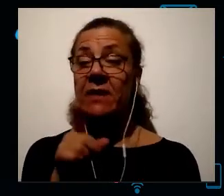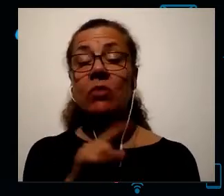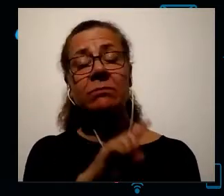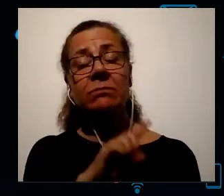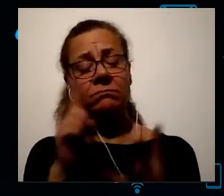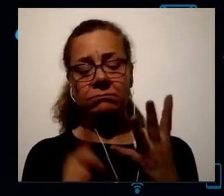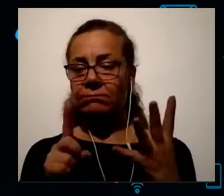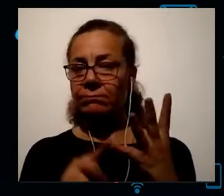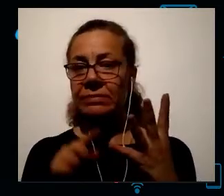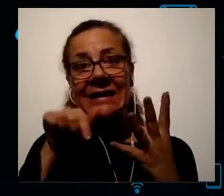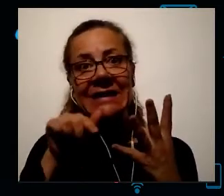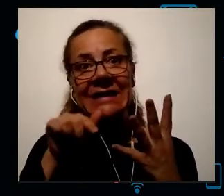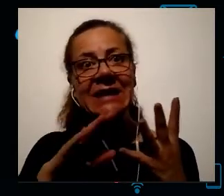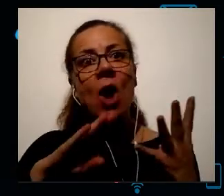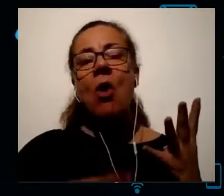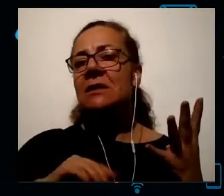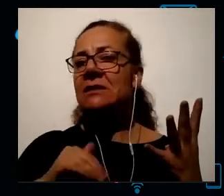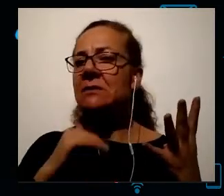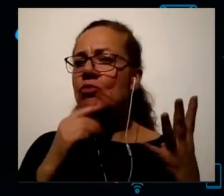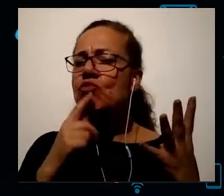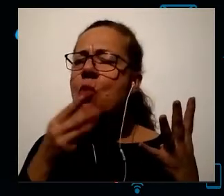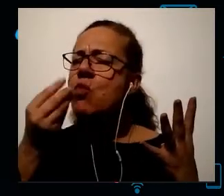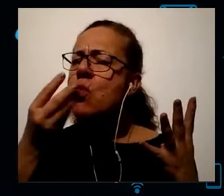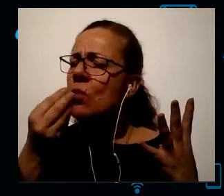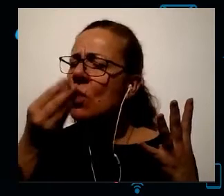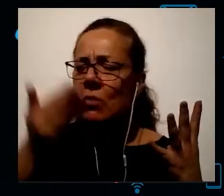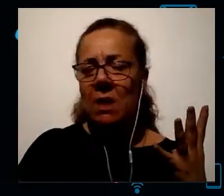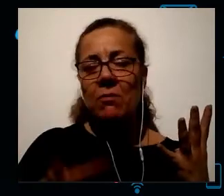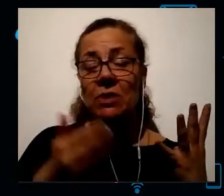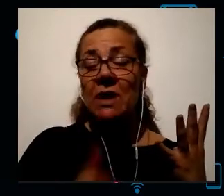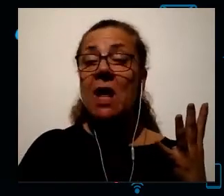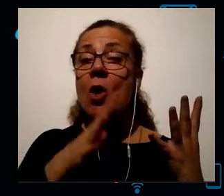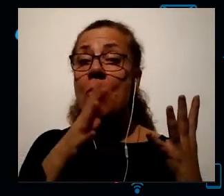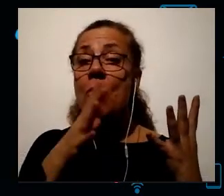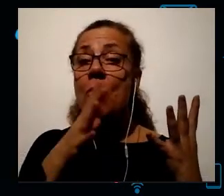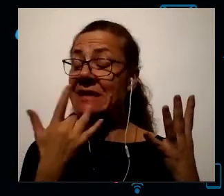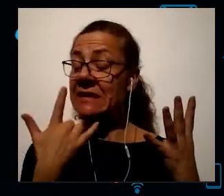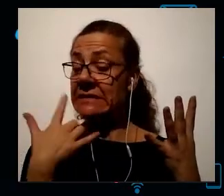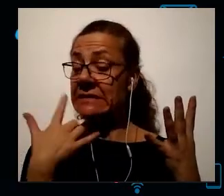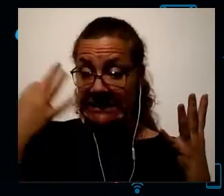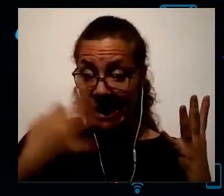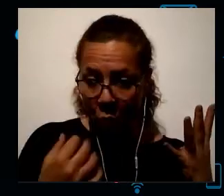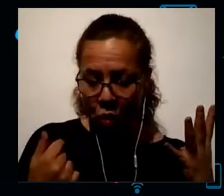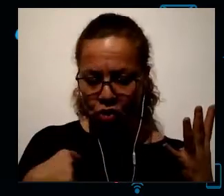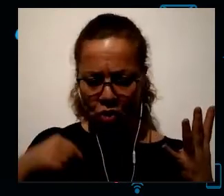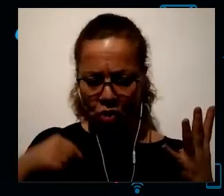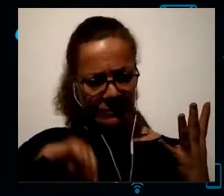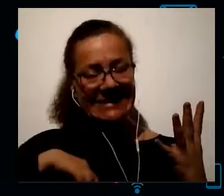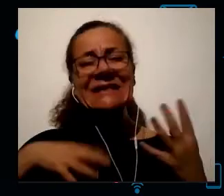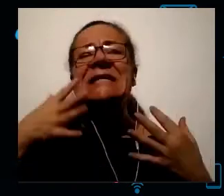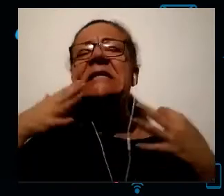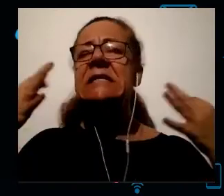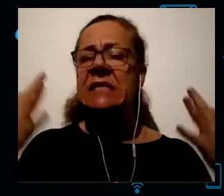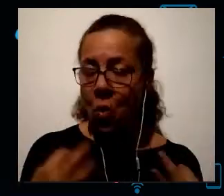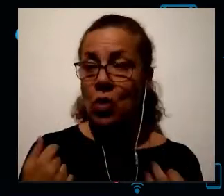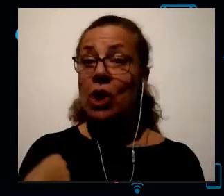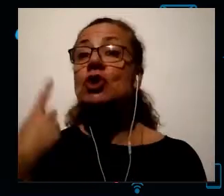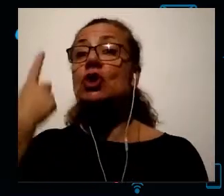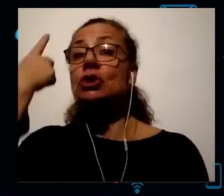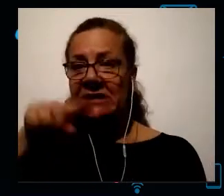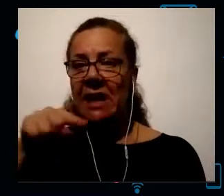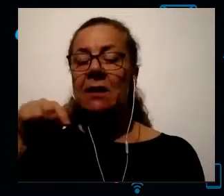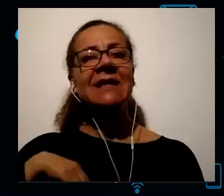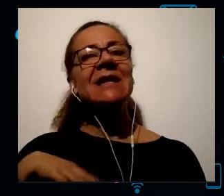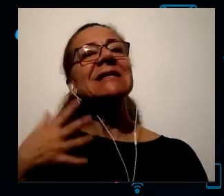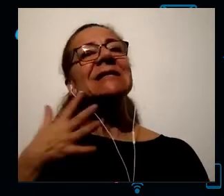de esta competencia es una dimensión muy importante porque sólo si estamos seguros y nos sentimos seguros y no sabemos seguros podemos